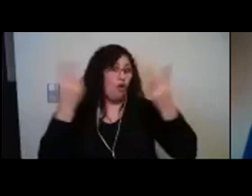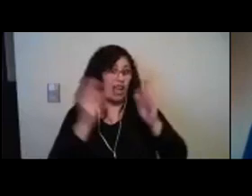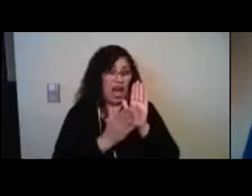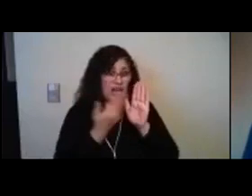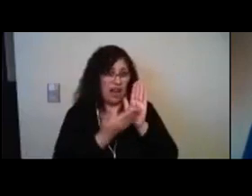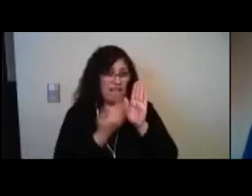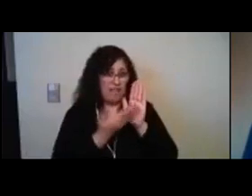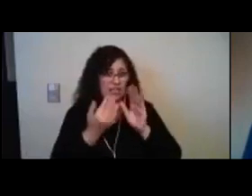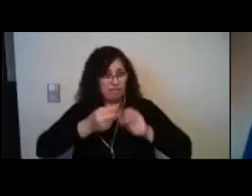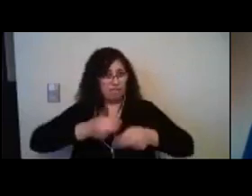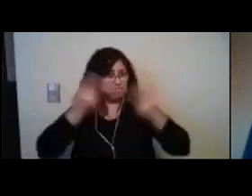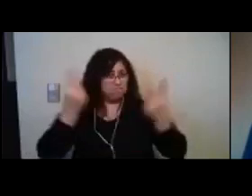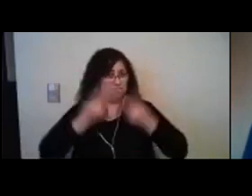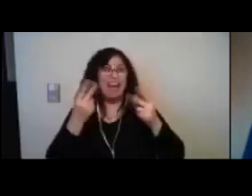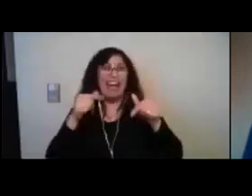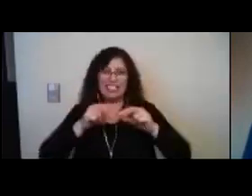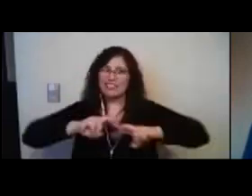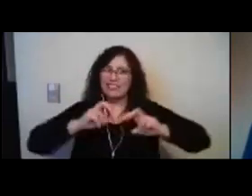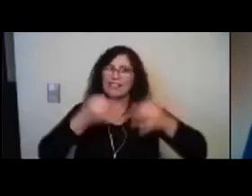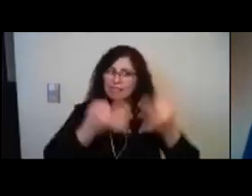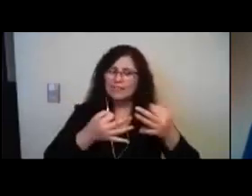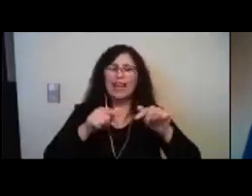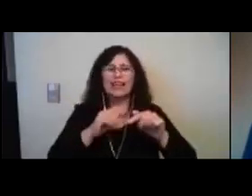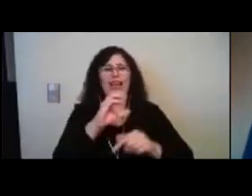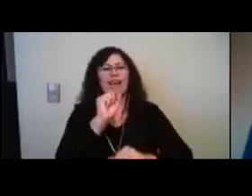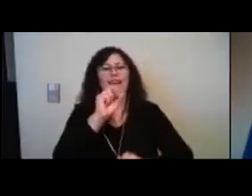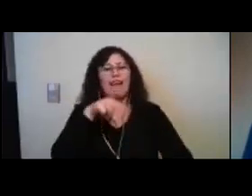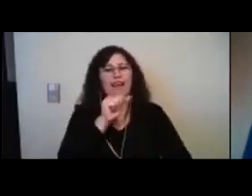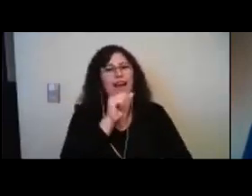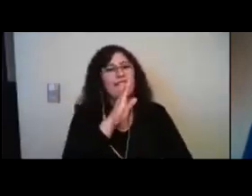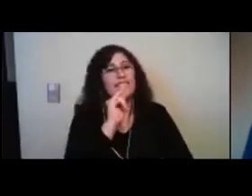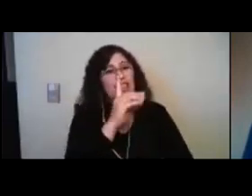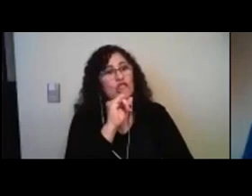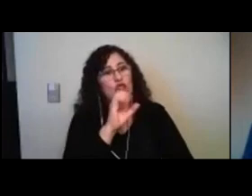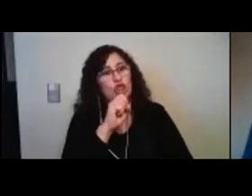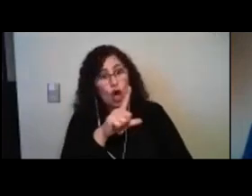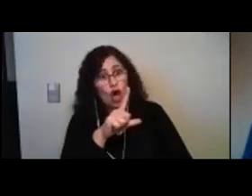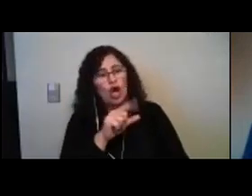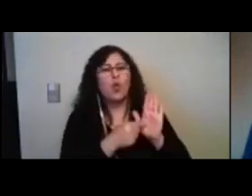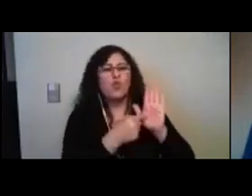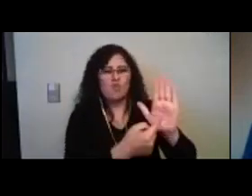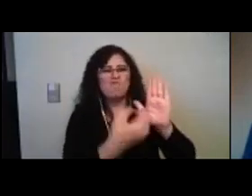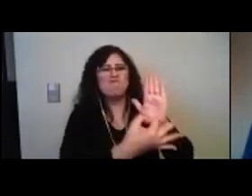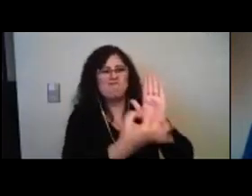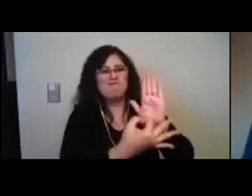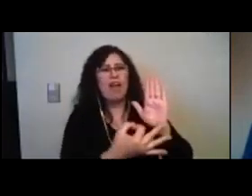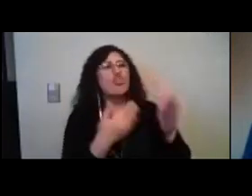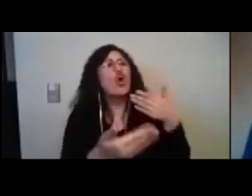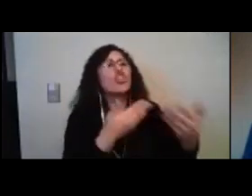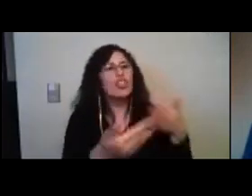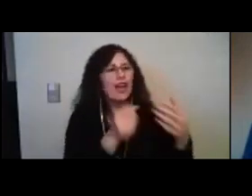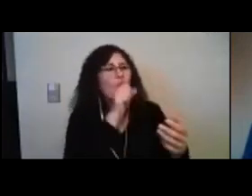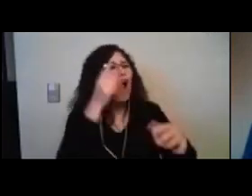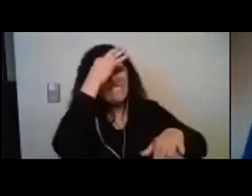metodología rigurosa, ya el cannabidiol ha demostrado mucho más validez en epilepsia